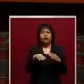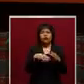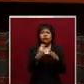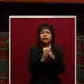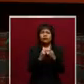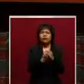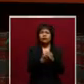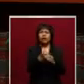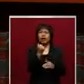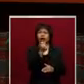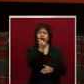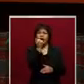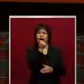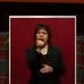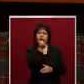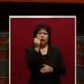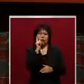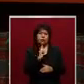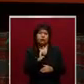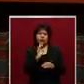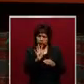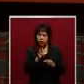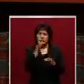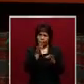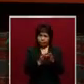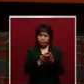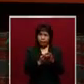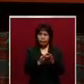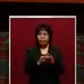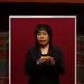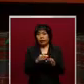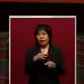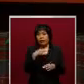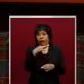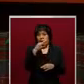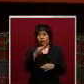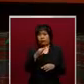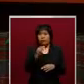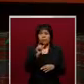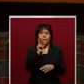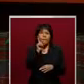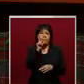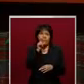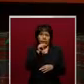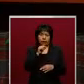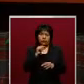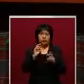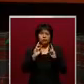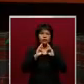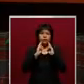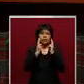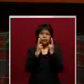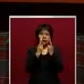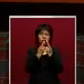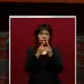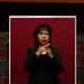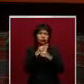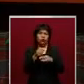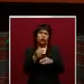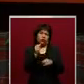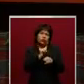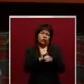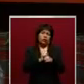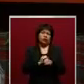alumnos, eso ya es una certidumbre. Quiero decir que el día de mañana tengo reunión con todos los secretarios